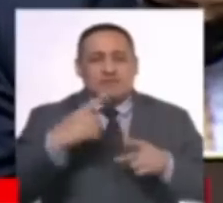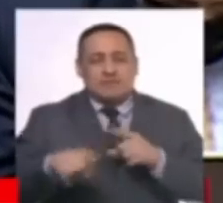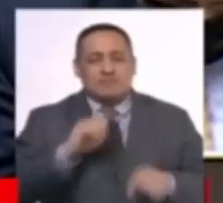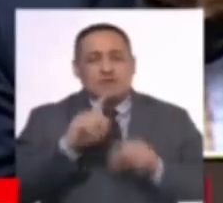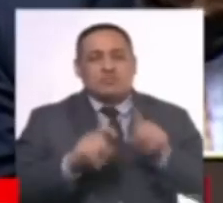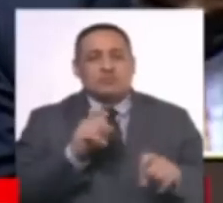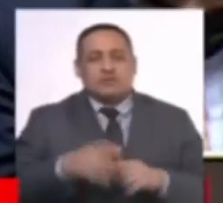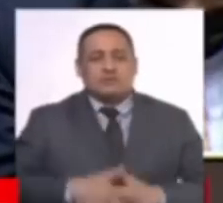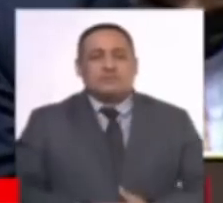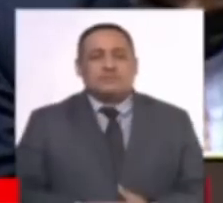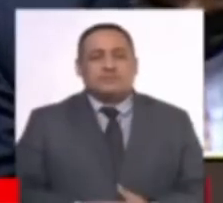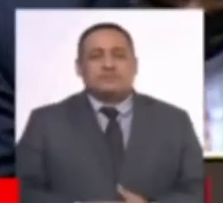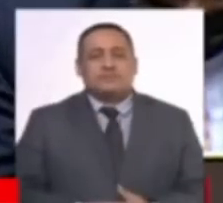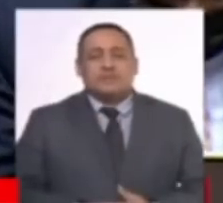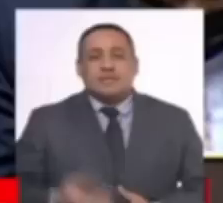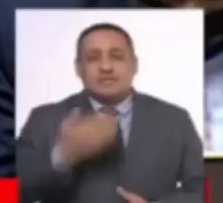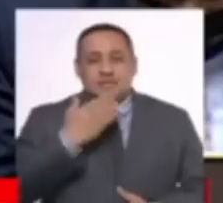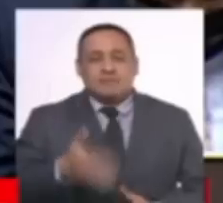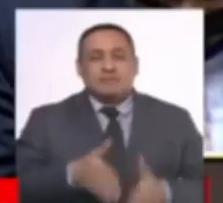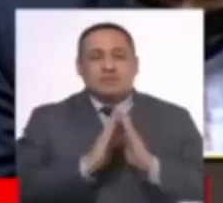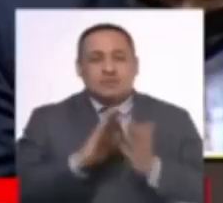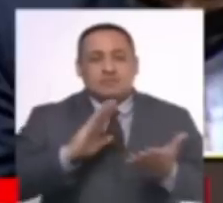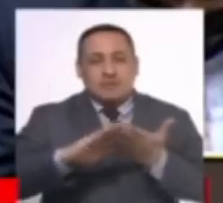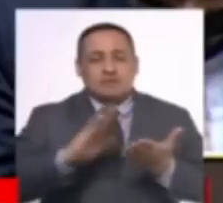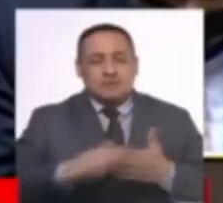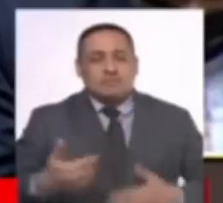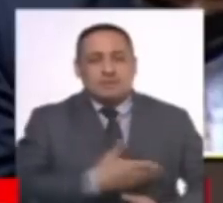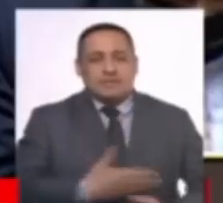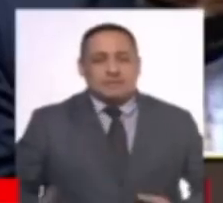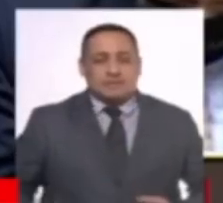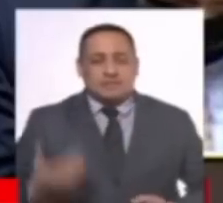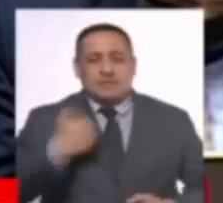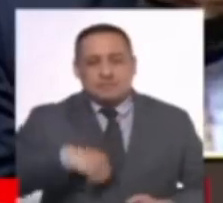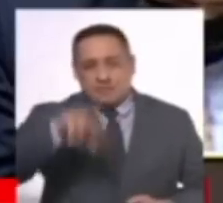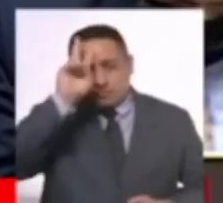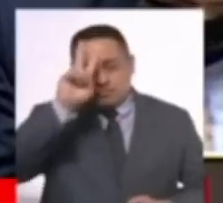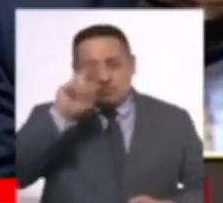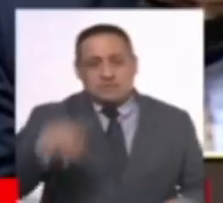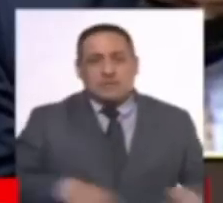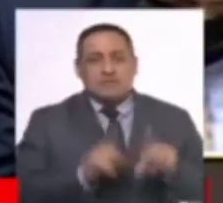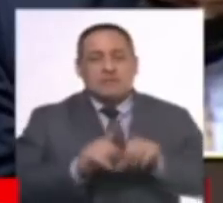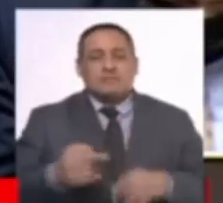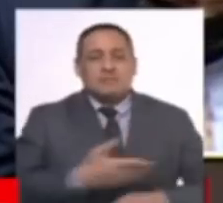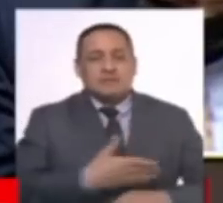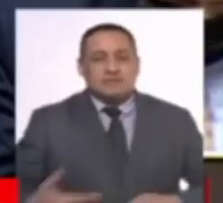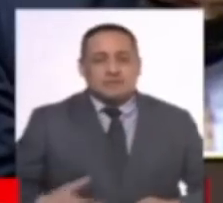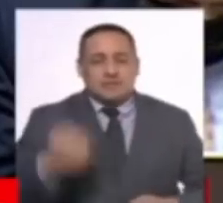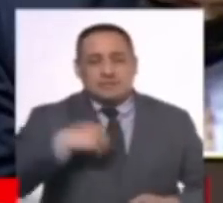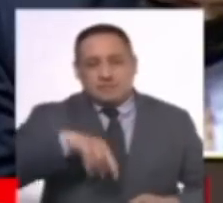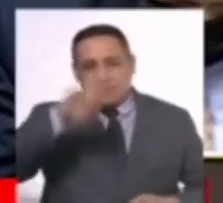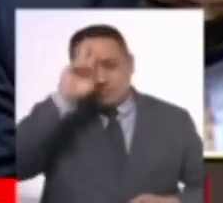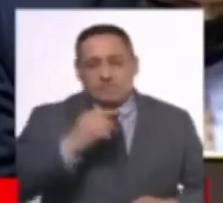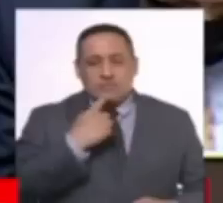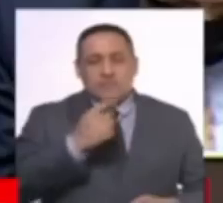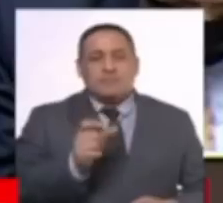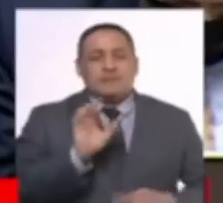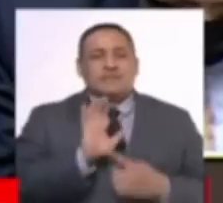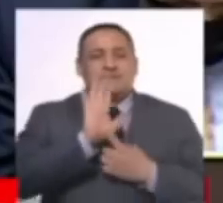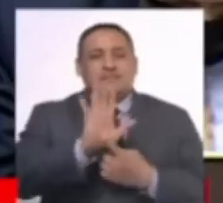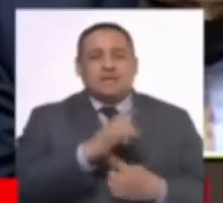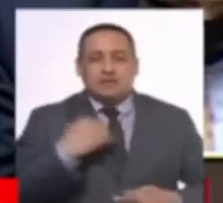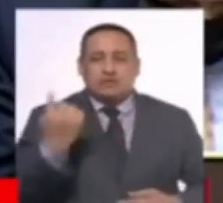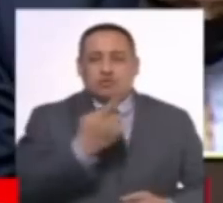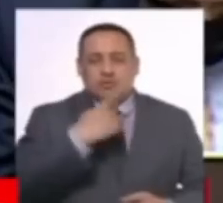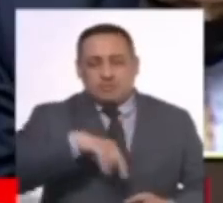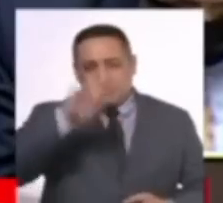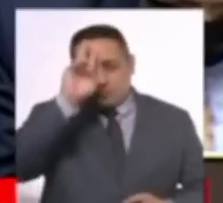cuestionamientos. Quien está solicitando el permiso es el presidente de la República, y el presidente de la República personifica la